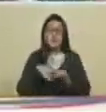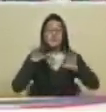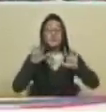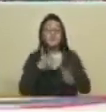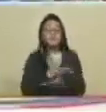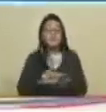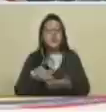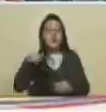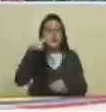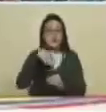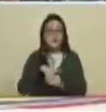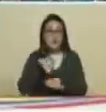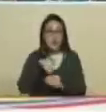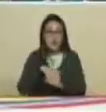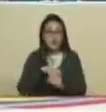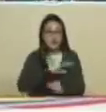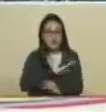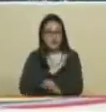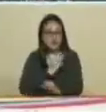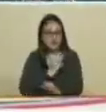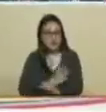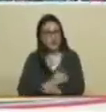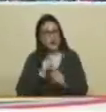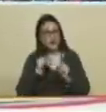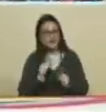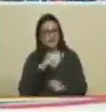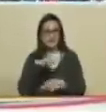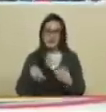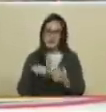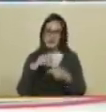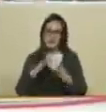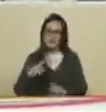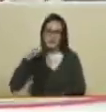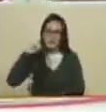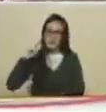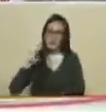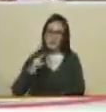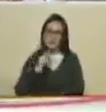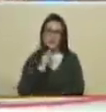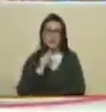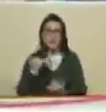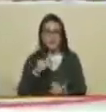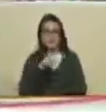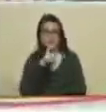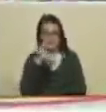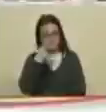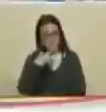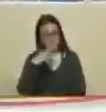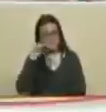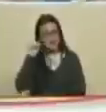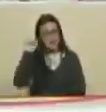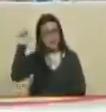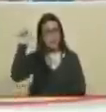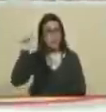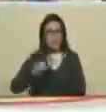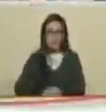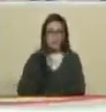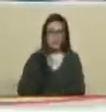votos para la fuerza y el candidato de la revolución bolivariana, Nicolás Maduro